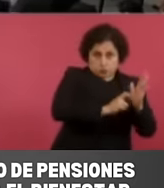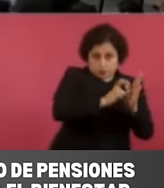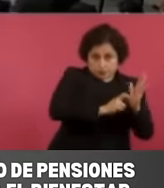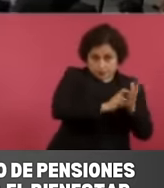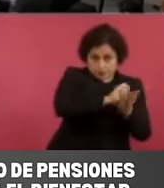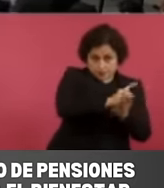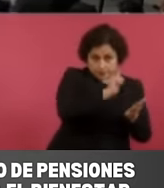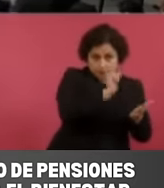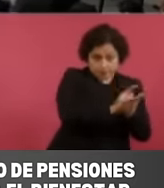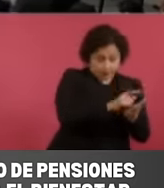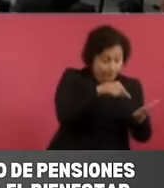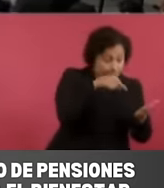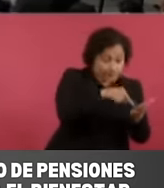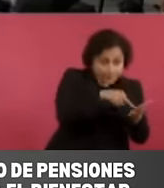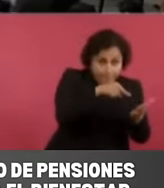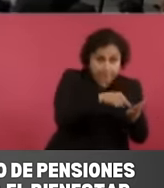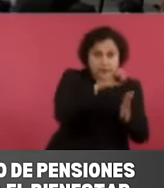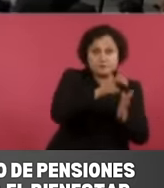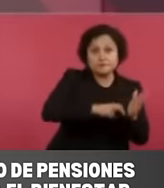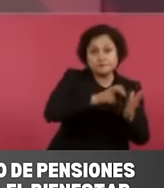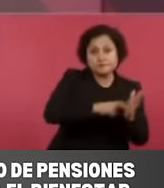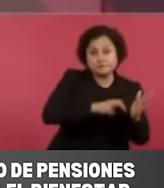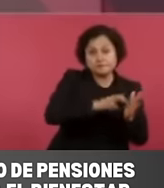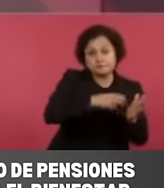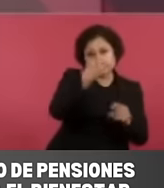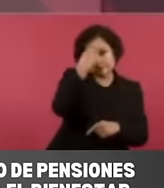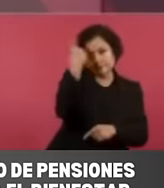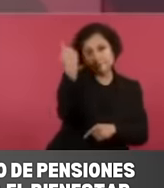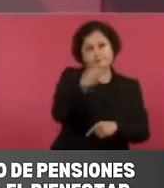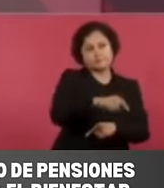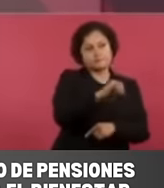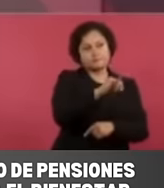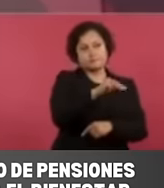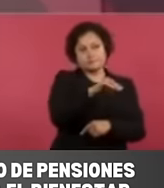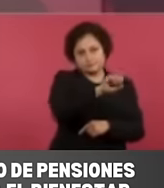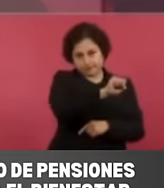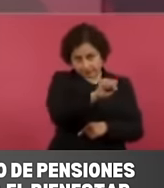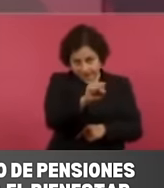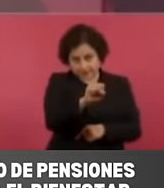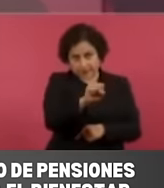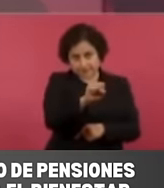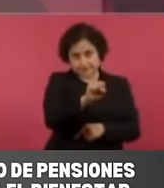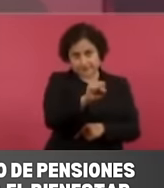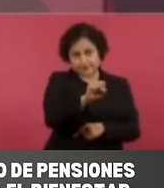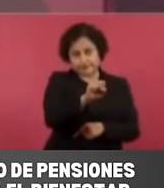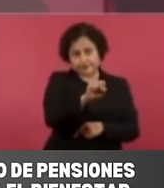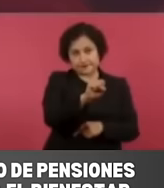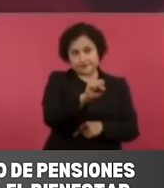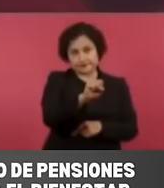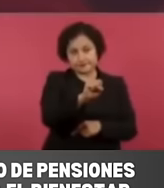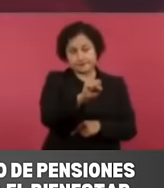es para los trabajadores inscritos al Seguro Social.